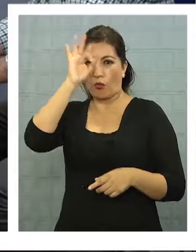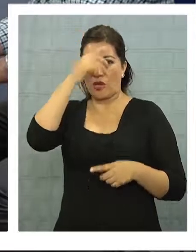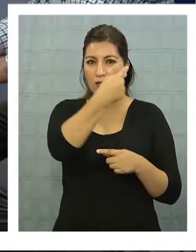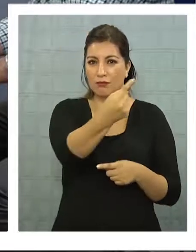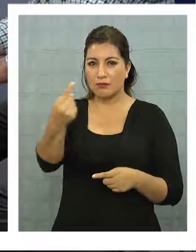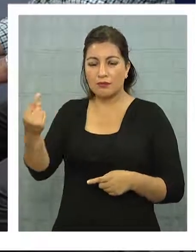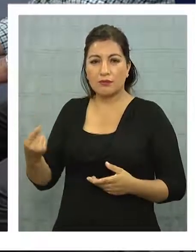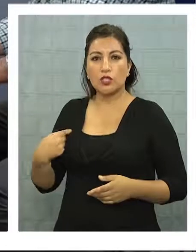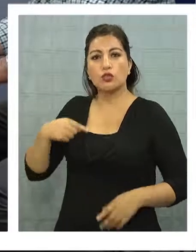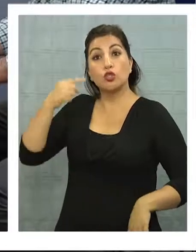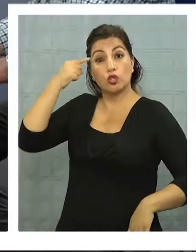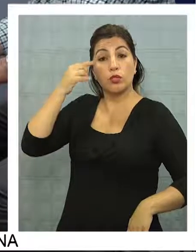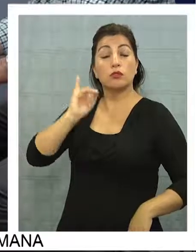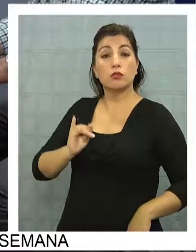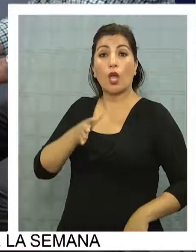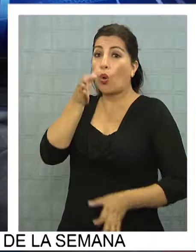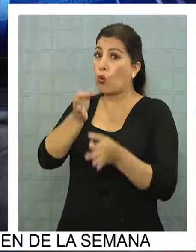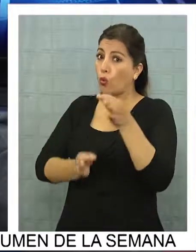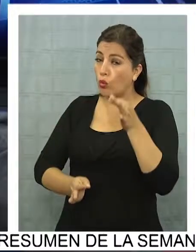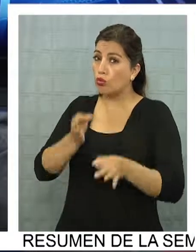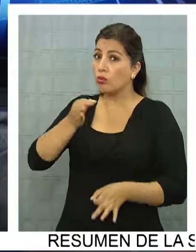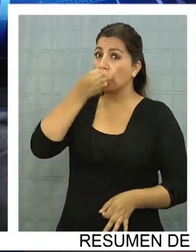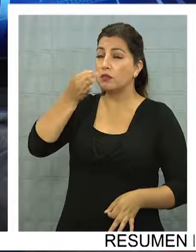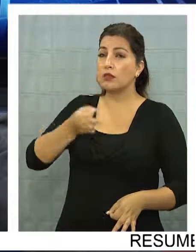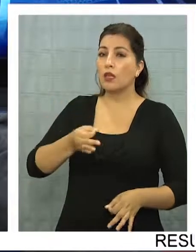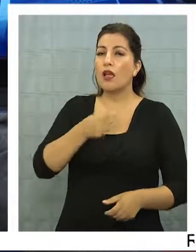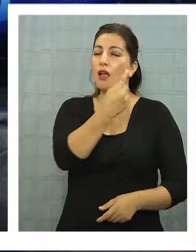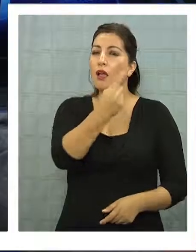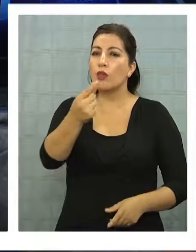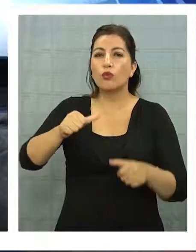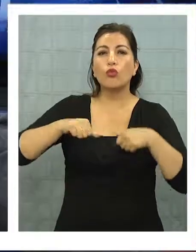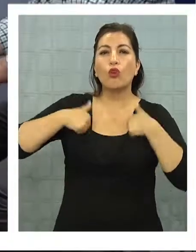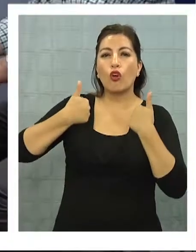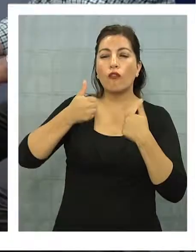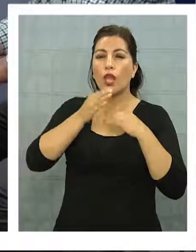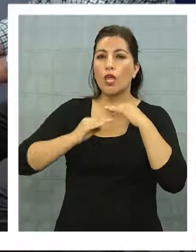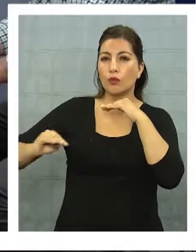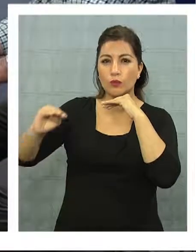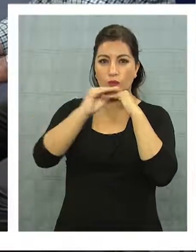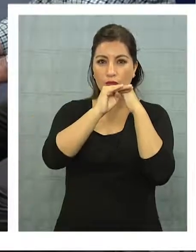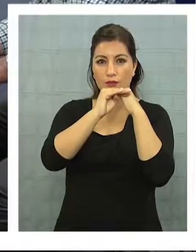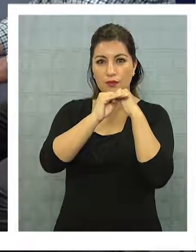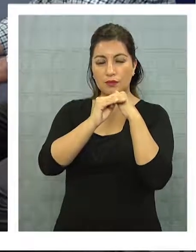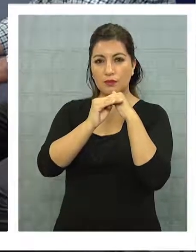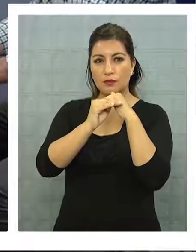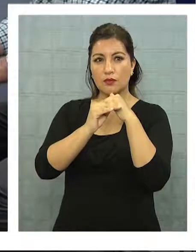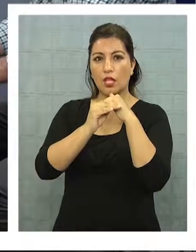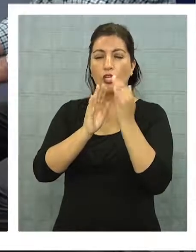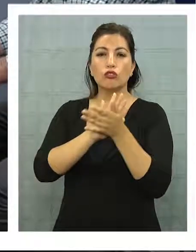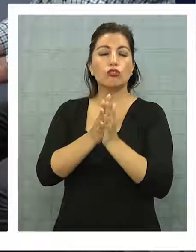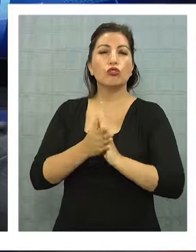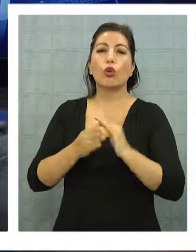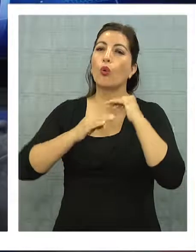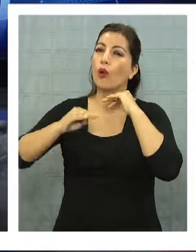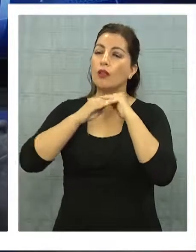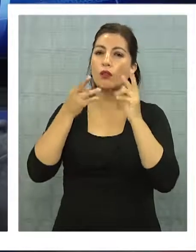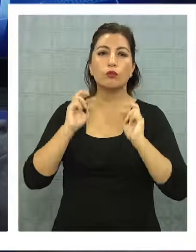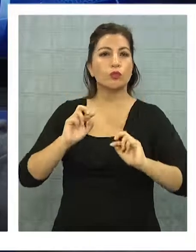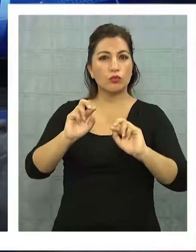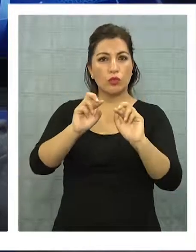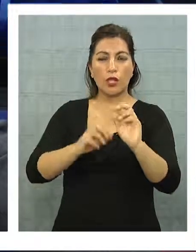sea porque constato que en casi todos los países del mundo la desigualdad comenzó a